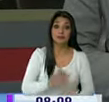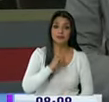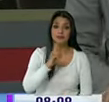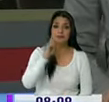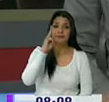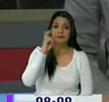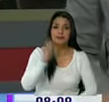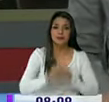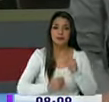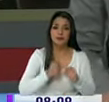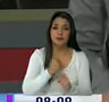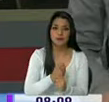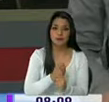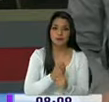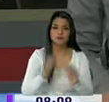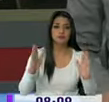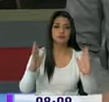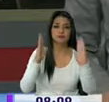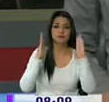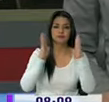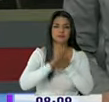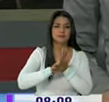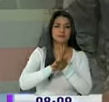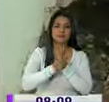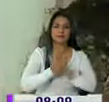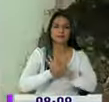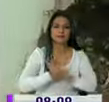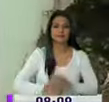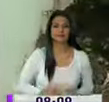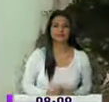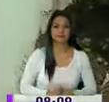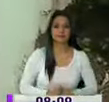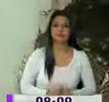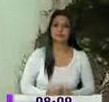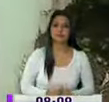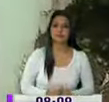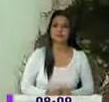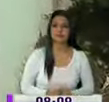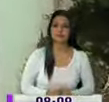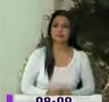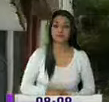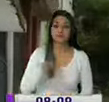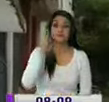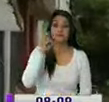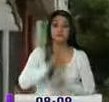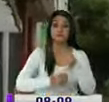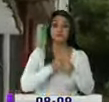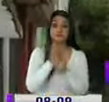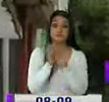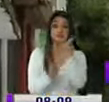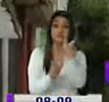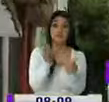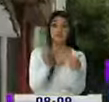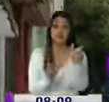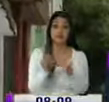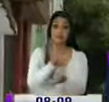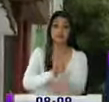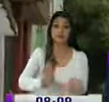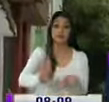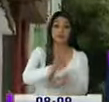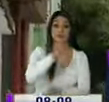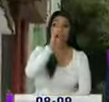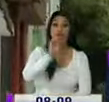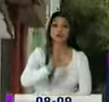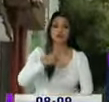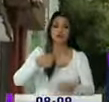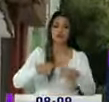20 años no reciben atención. Hace 20 años, los vecinos del sector de la lucha de los pobres